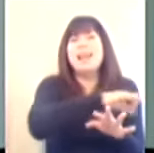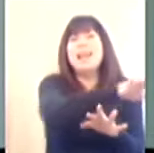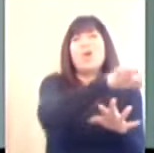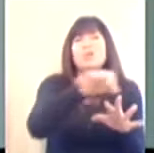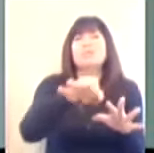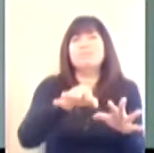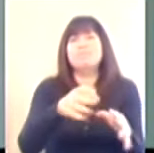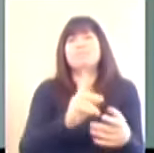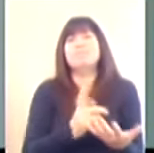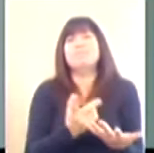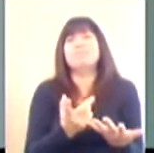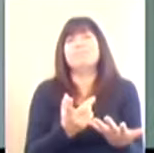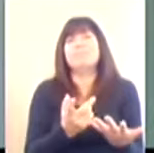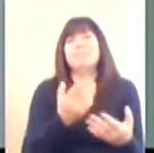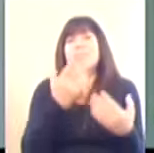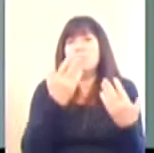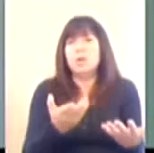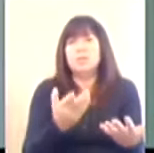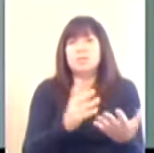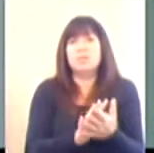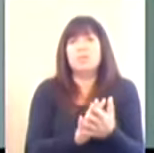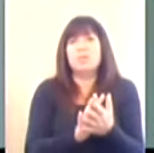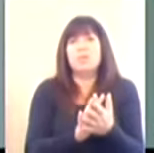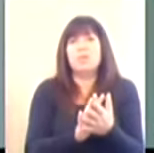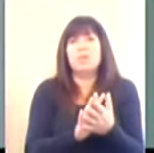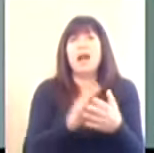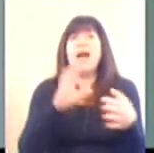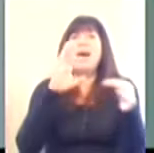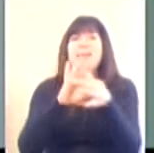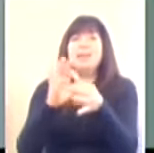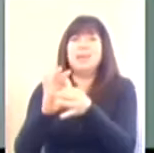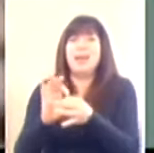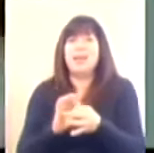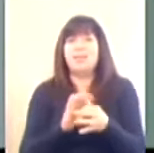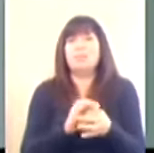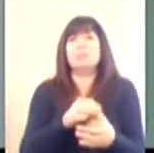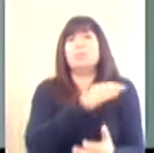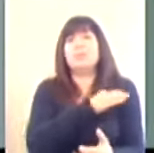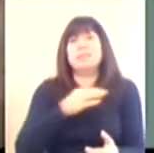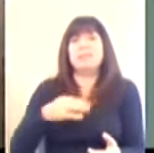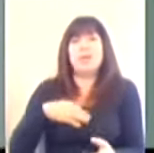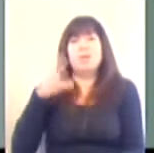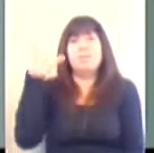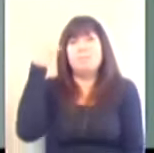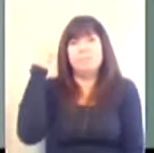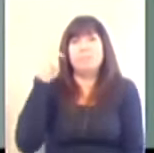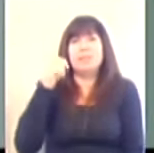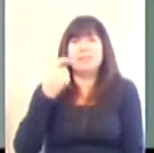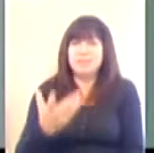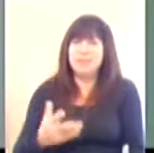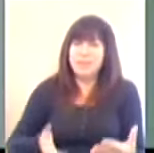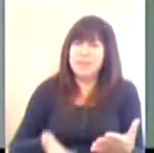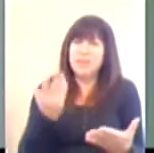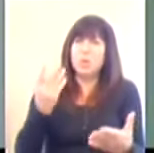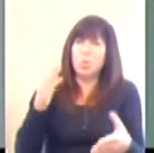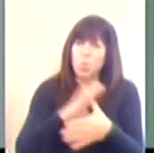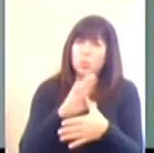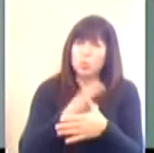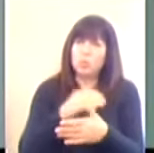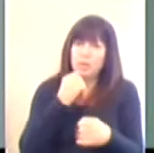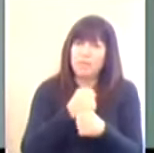estamos alineados con los respectivos ministerios de Medio Ambiente, de Energía, en remar juntos para que sea un elemento mucho más